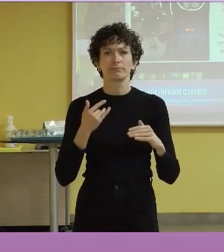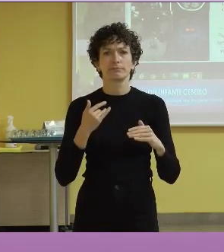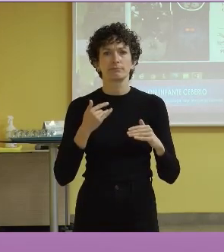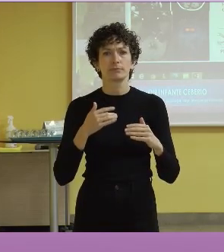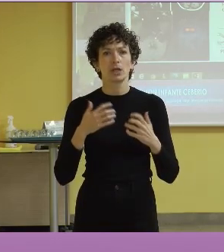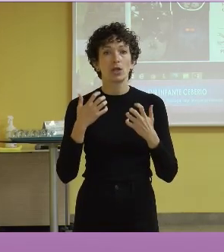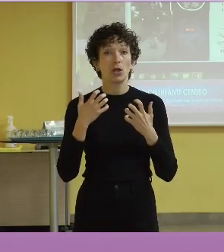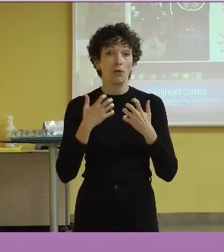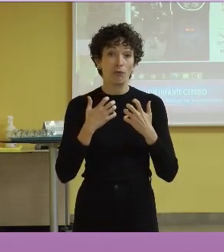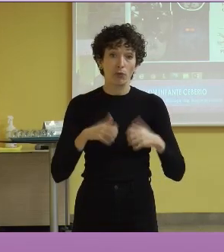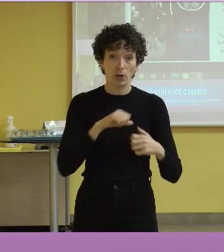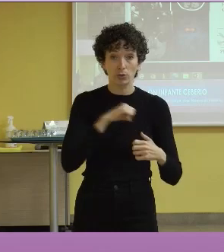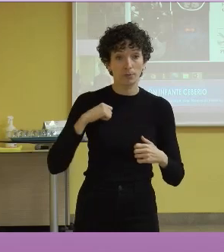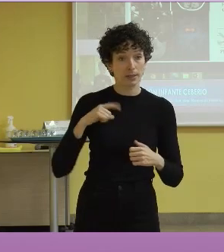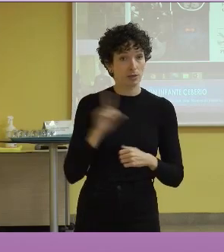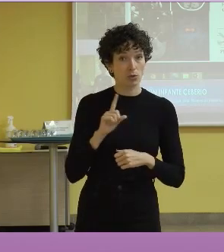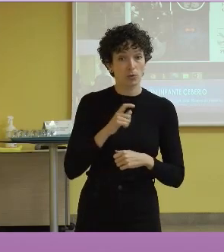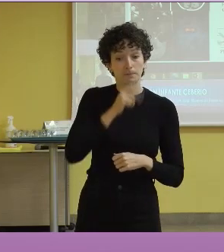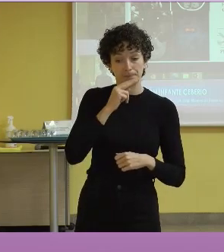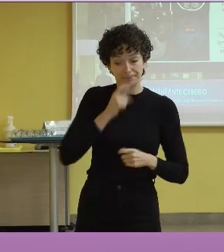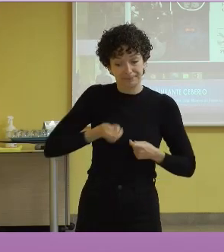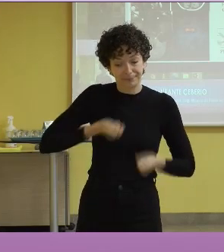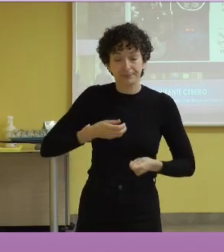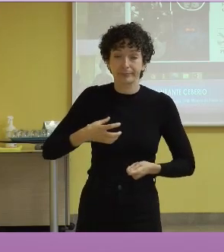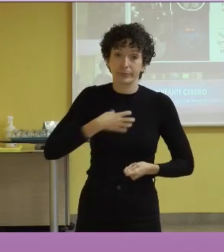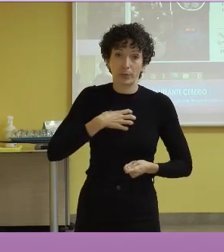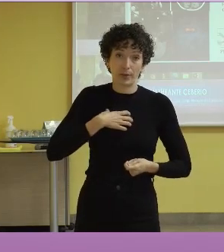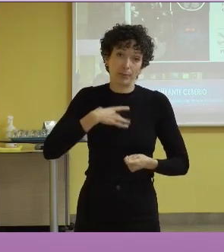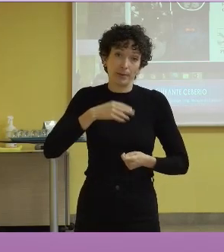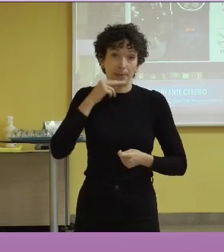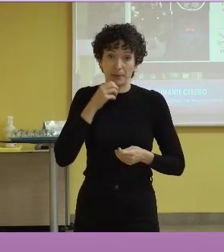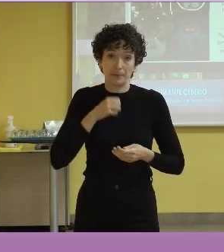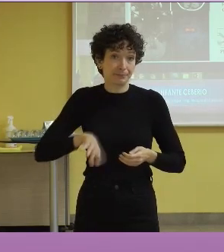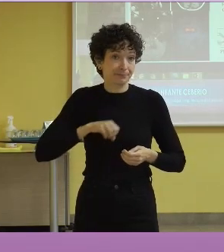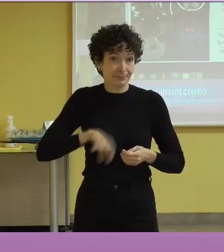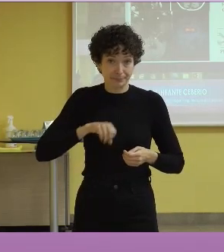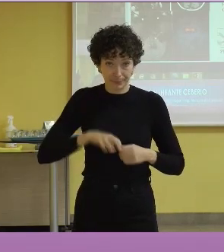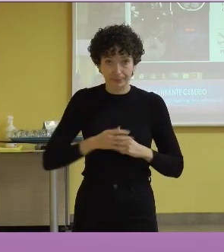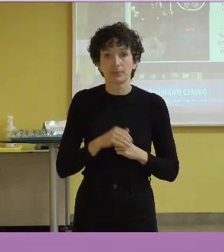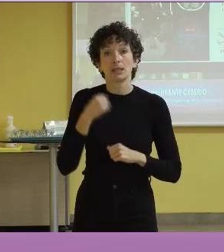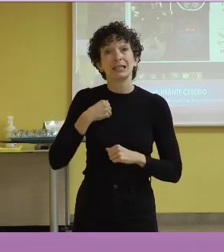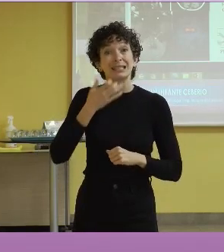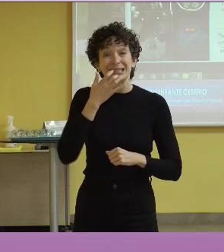control miccional. Pueden tener incontinencia urinaria. Estos pacientes también con atrofia